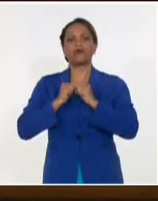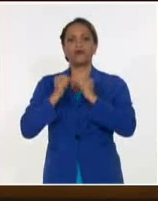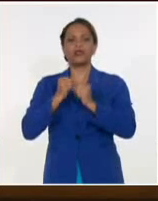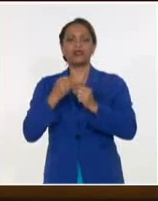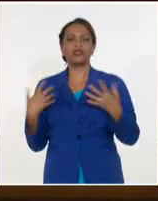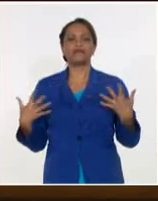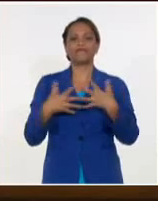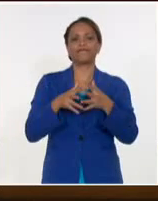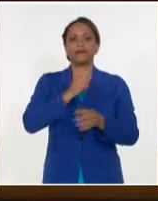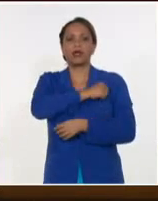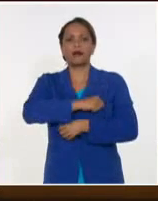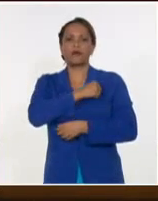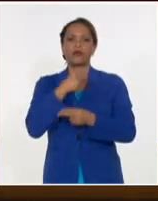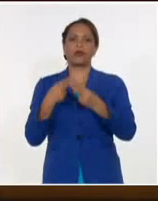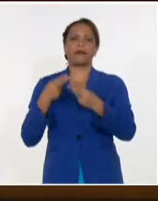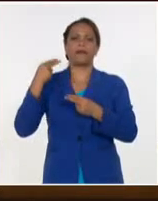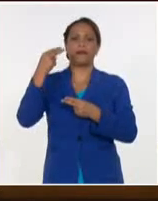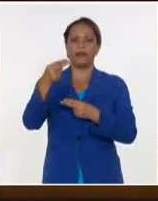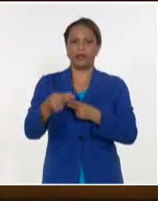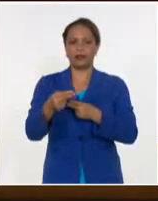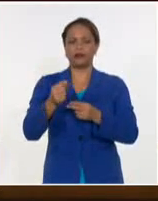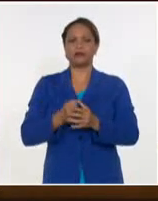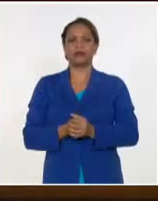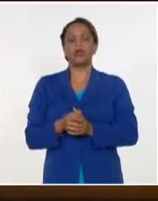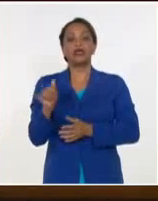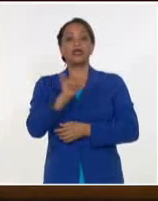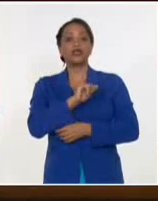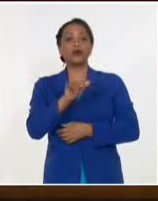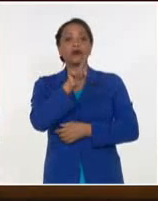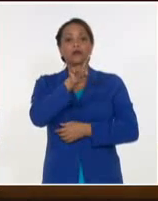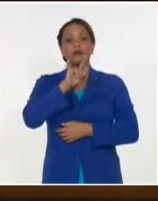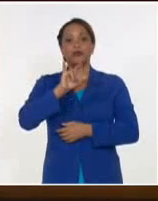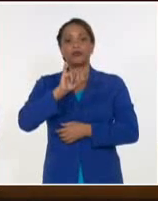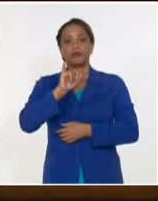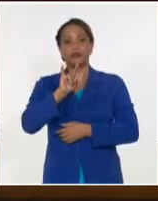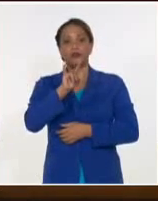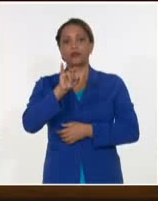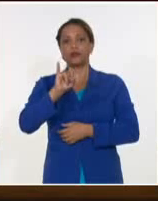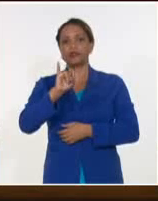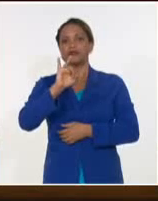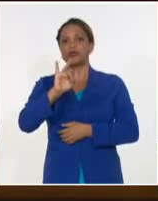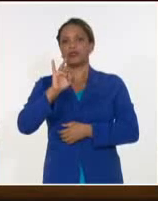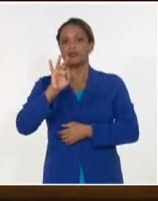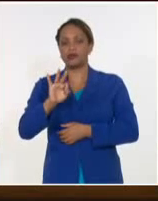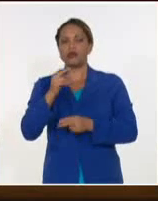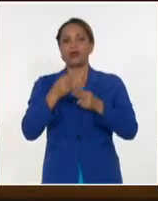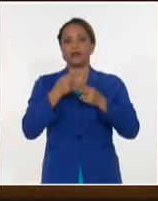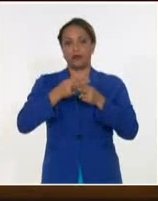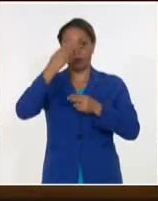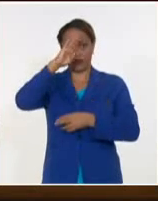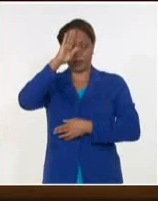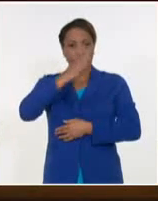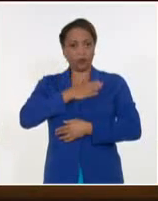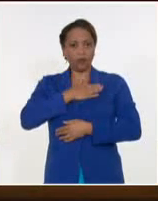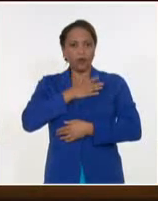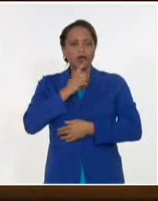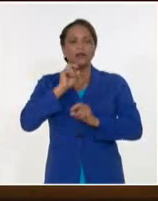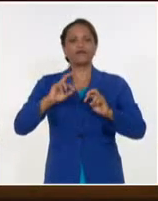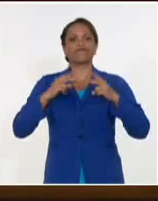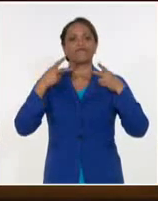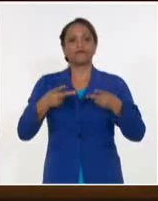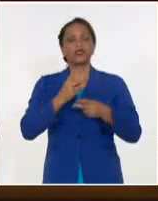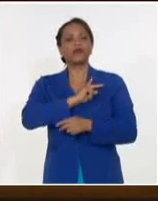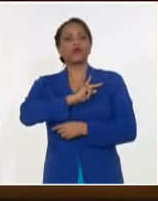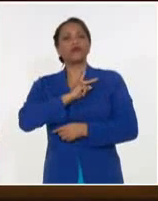y esperanzas? Al igual que en el 78, en nombre del gobierno cubano, les reitero la voluntad